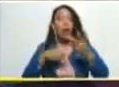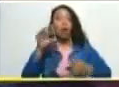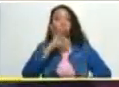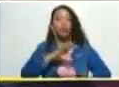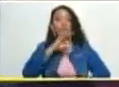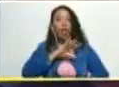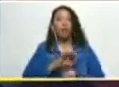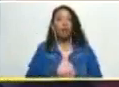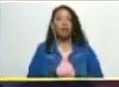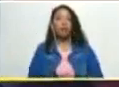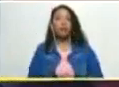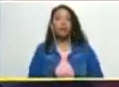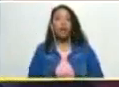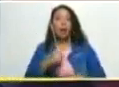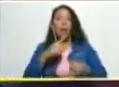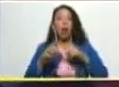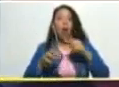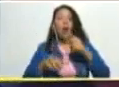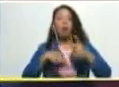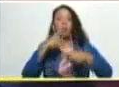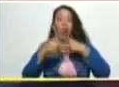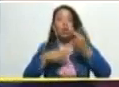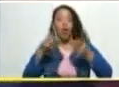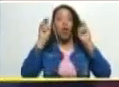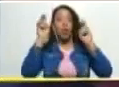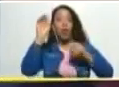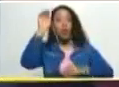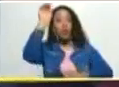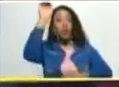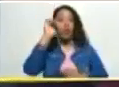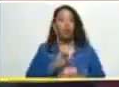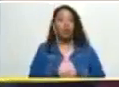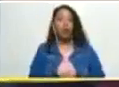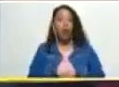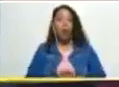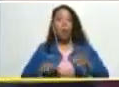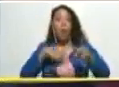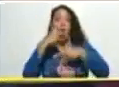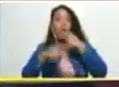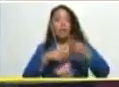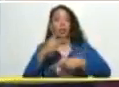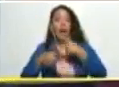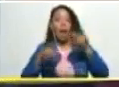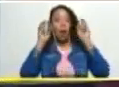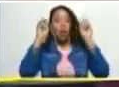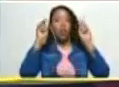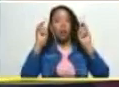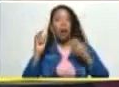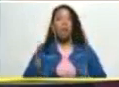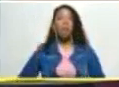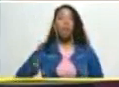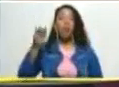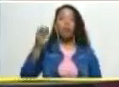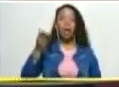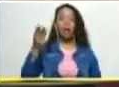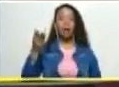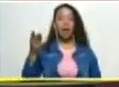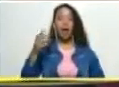pero repolitizarla con los temas de futuro repolitizarla con los temas importantes